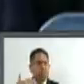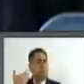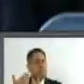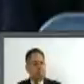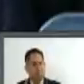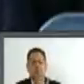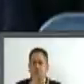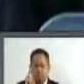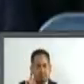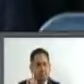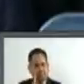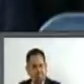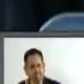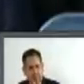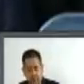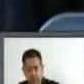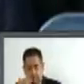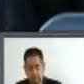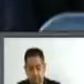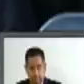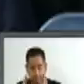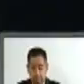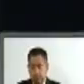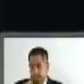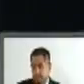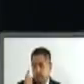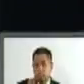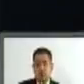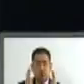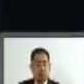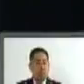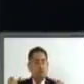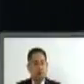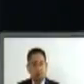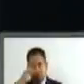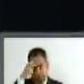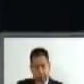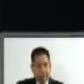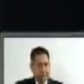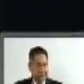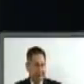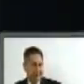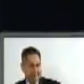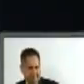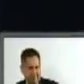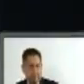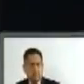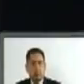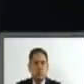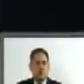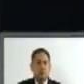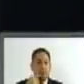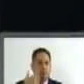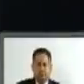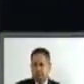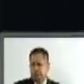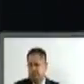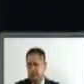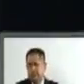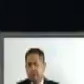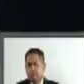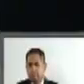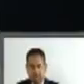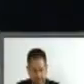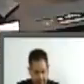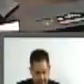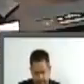nuevamente en el marco de la próxima 21ª reunión interparlamentaria México-Canadá a celebrarse en el transcurso de este año en